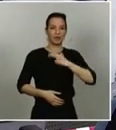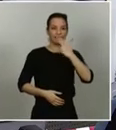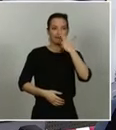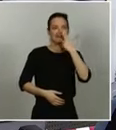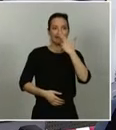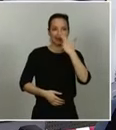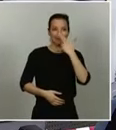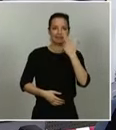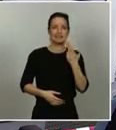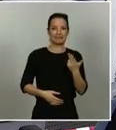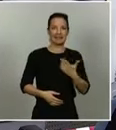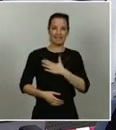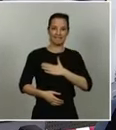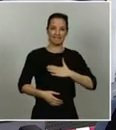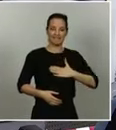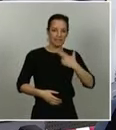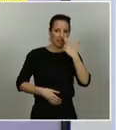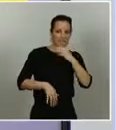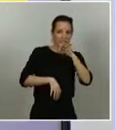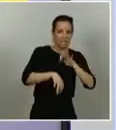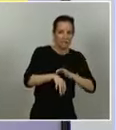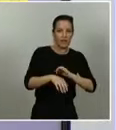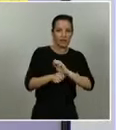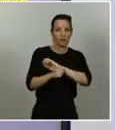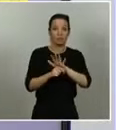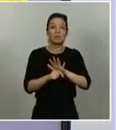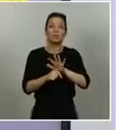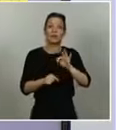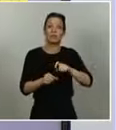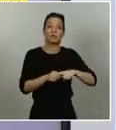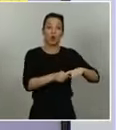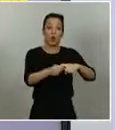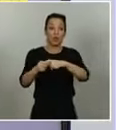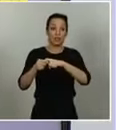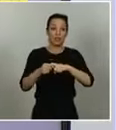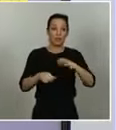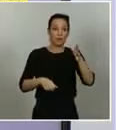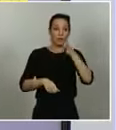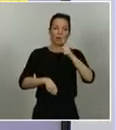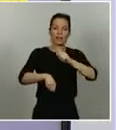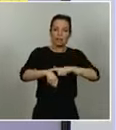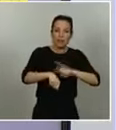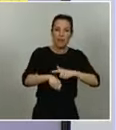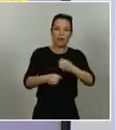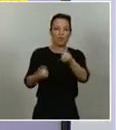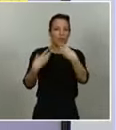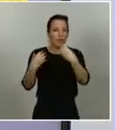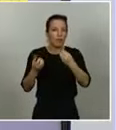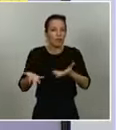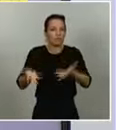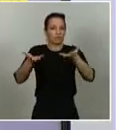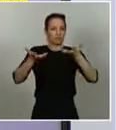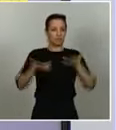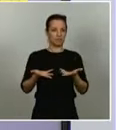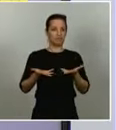frente a esta patología y también su solidaridad, porque nos han dado su tiempo, nos han dado su información y también nos han dado sus muestras